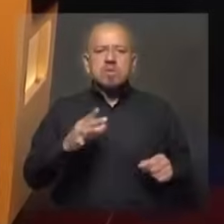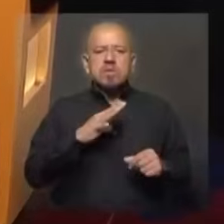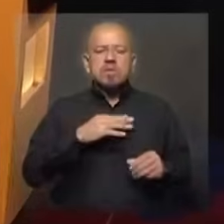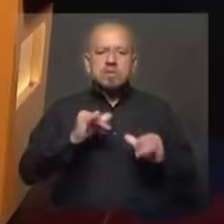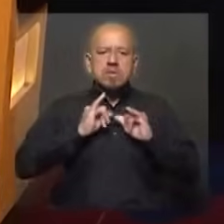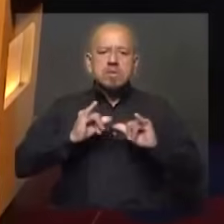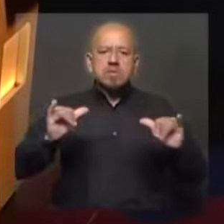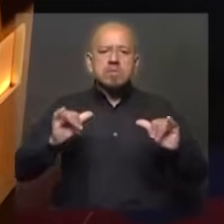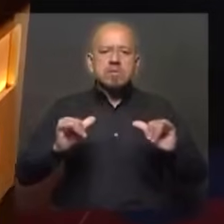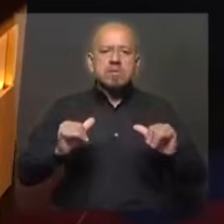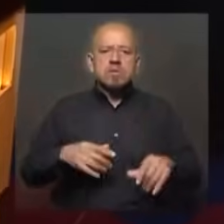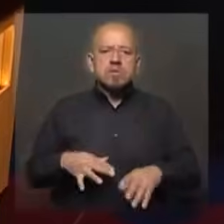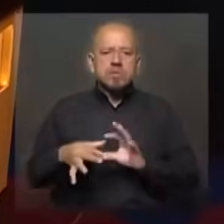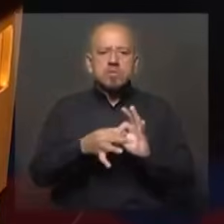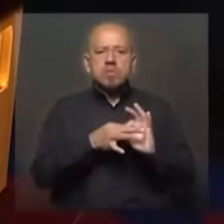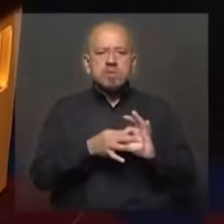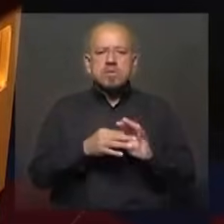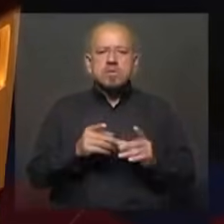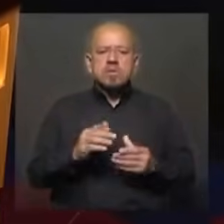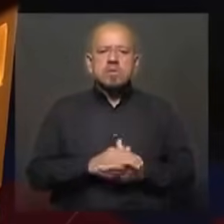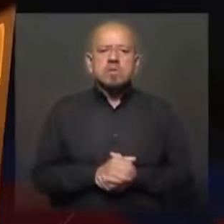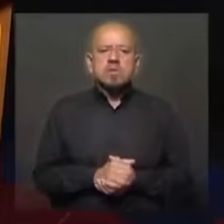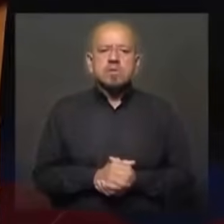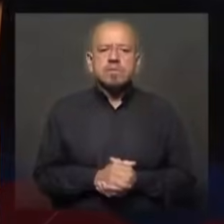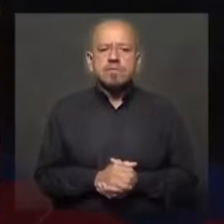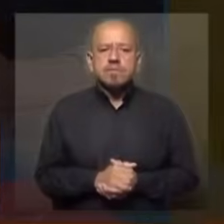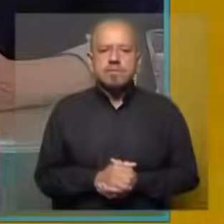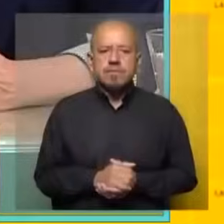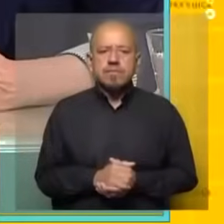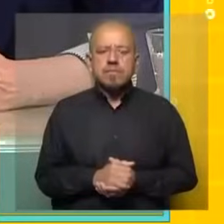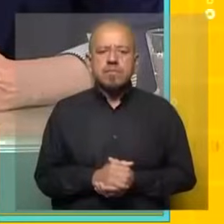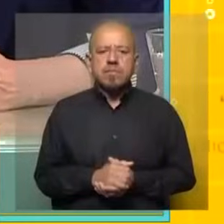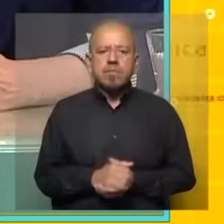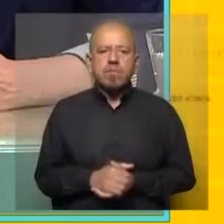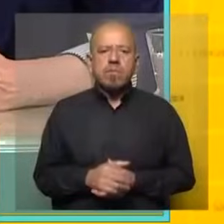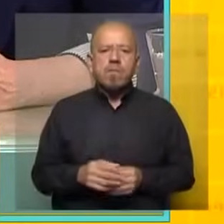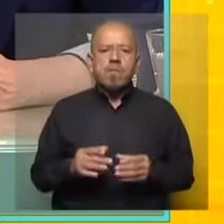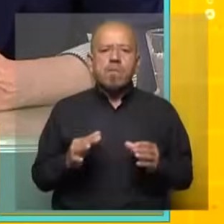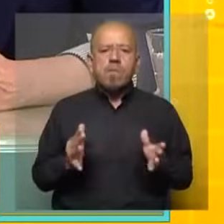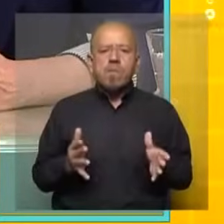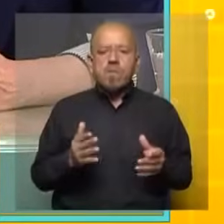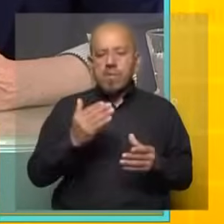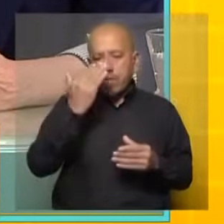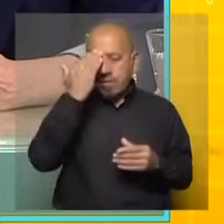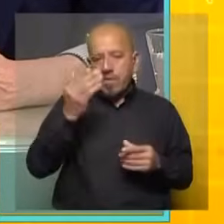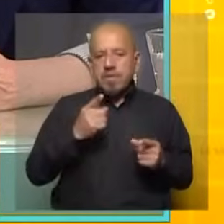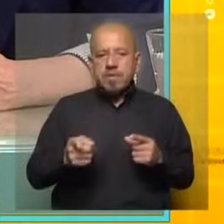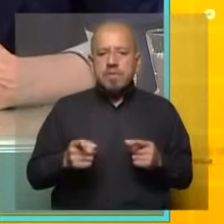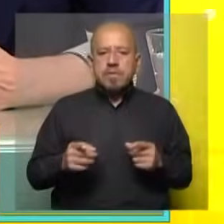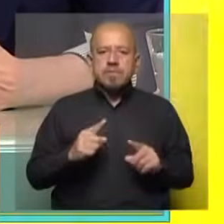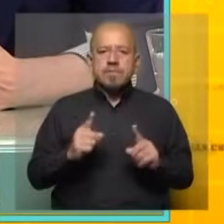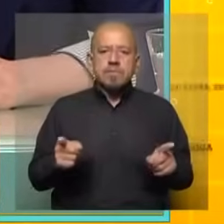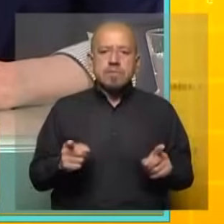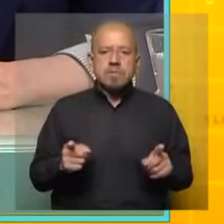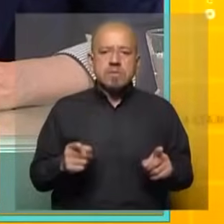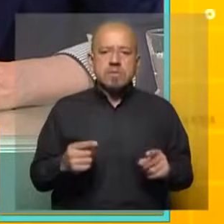que se viene la unidad del FA? Algo muy importante es que el Frente Amplio no empieza con